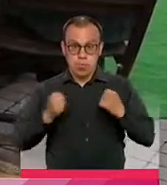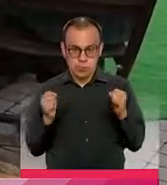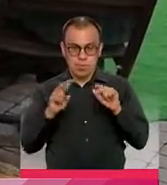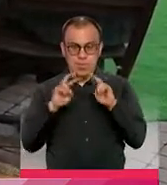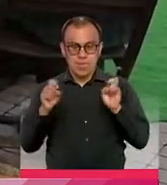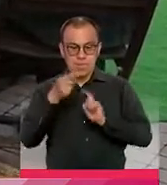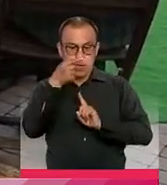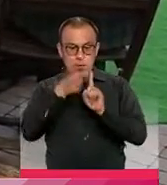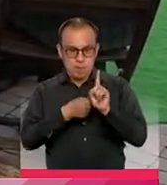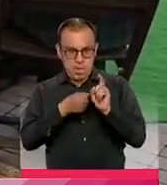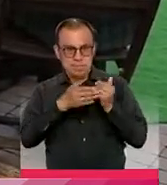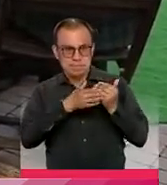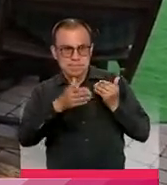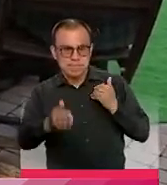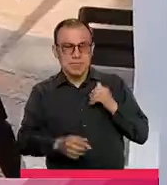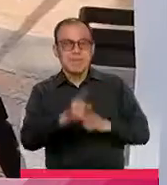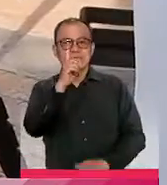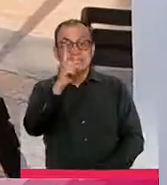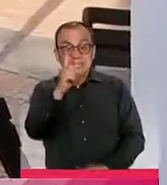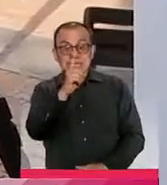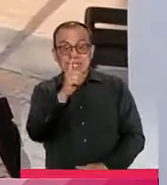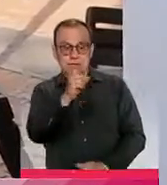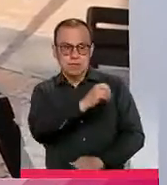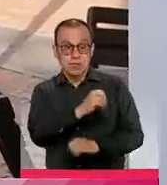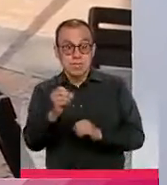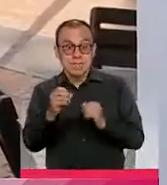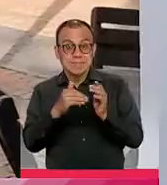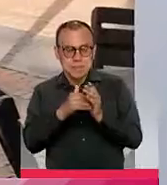mes de operación ha generado más de 110 mil empleos